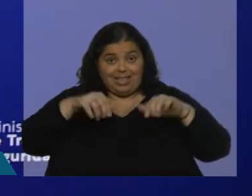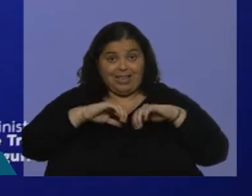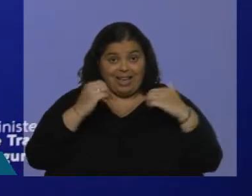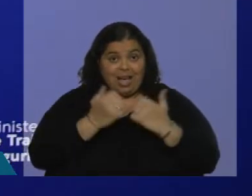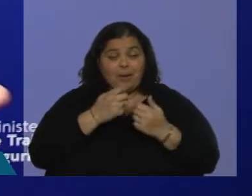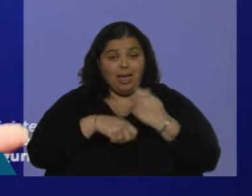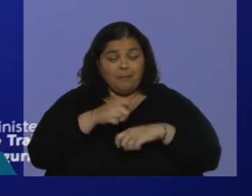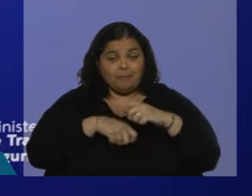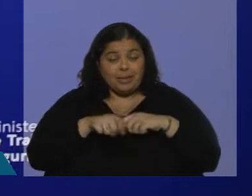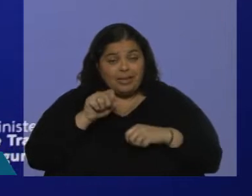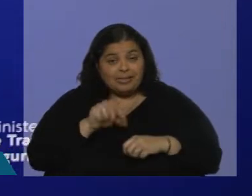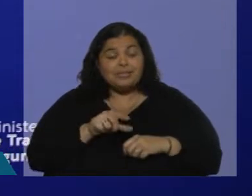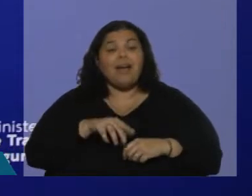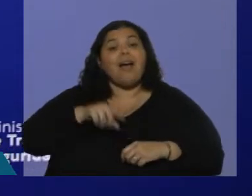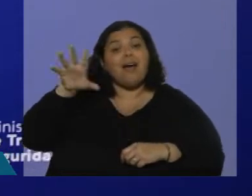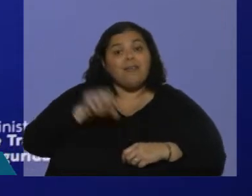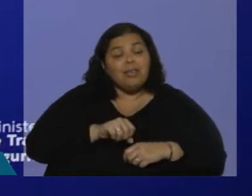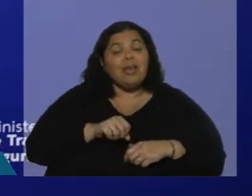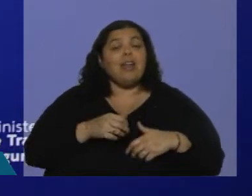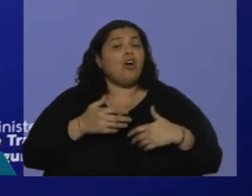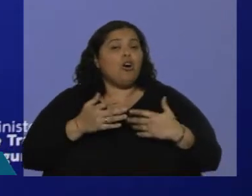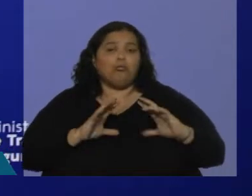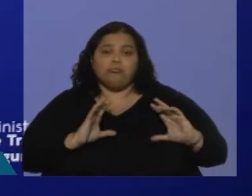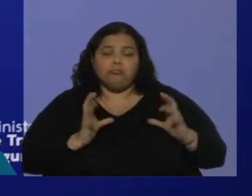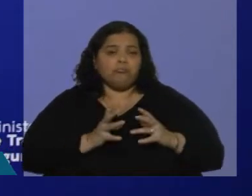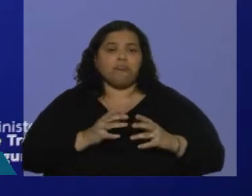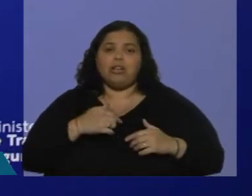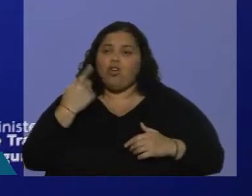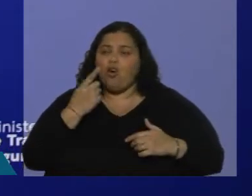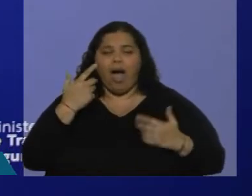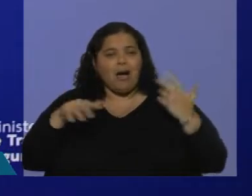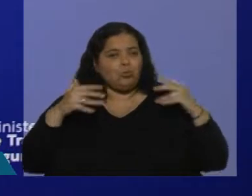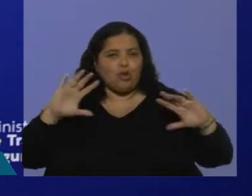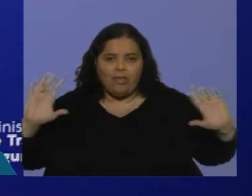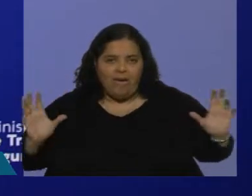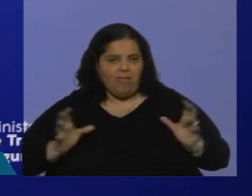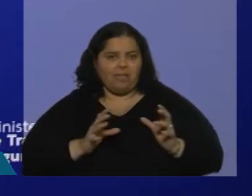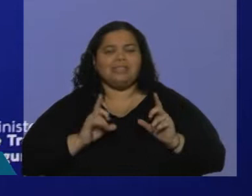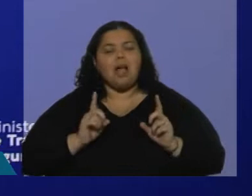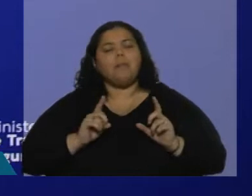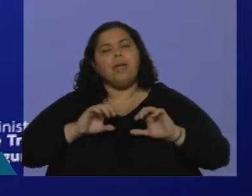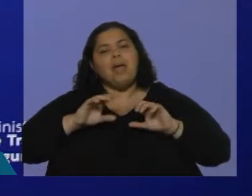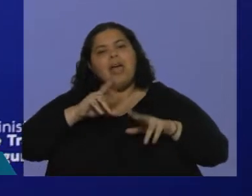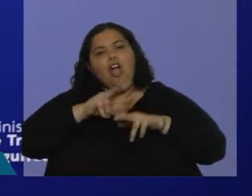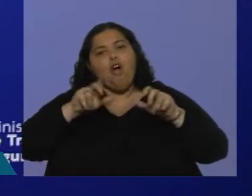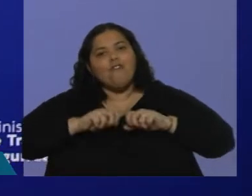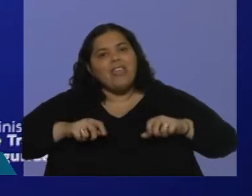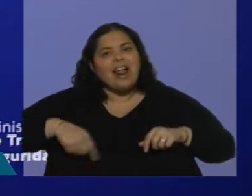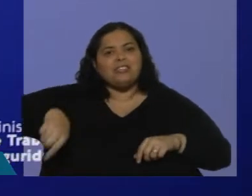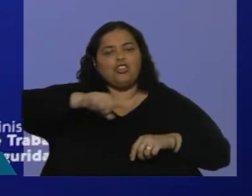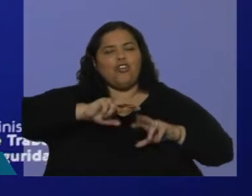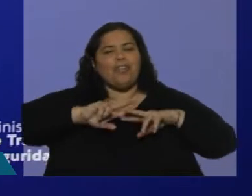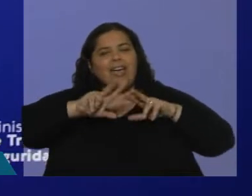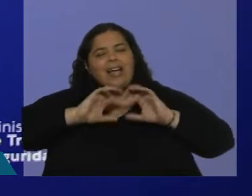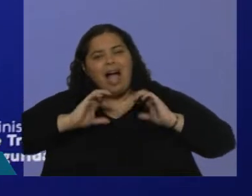vinieron prácticamente con todas sus principales autoridades incluso la confederación de cámaras empresariales en